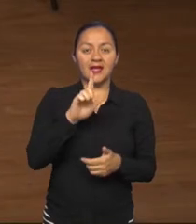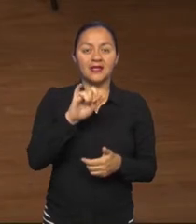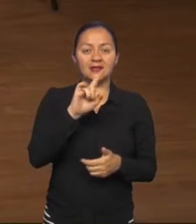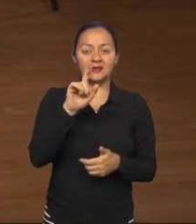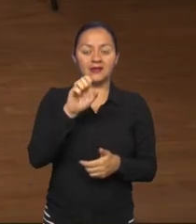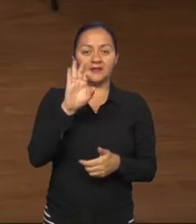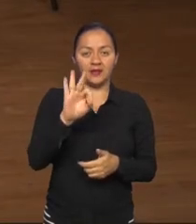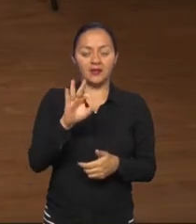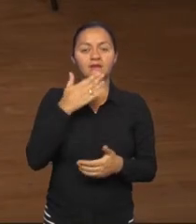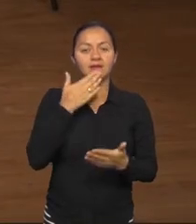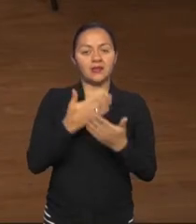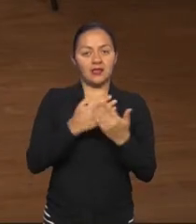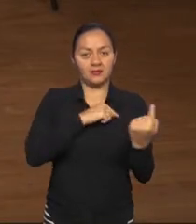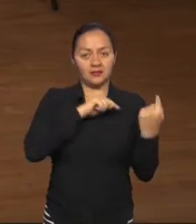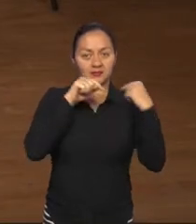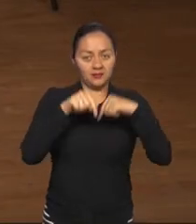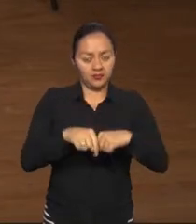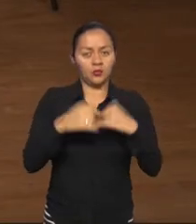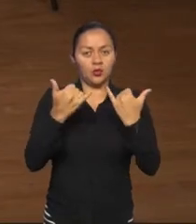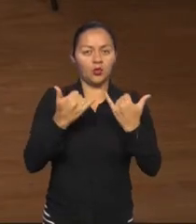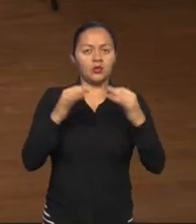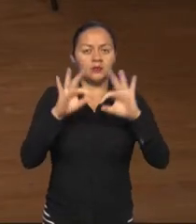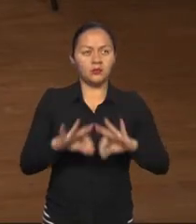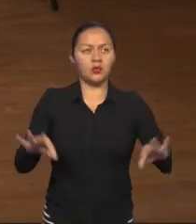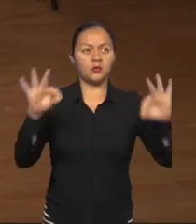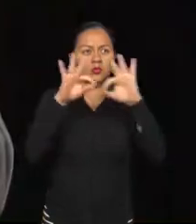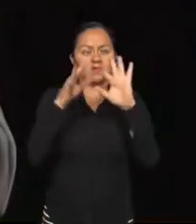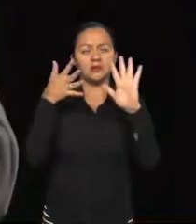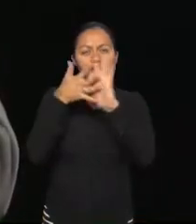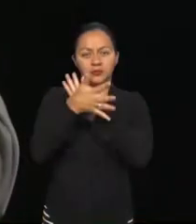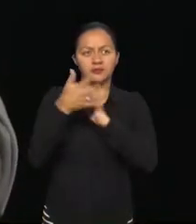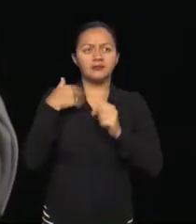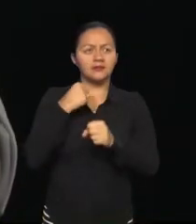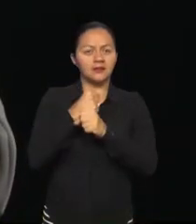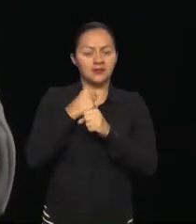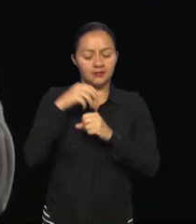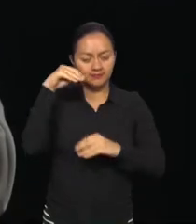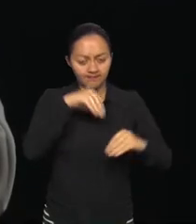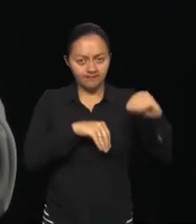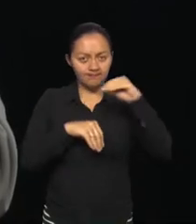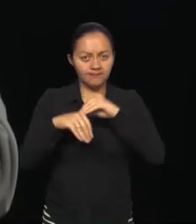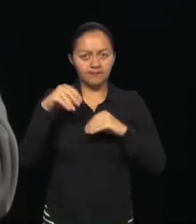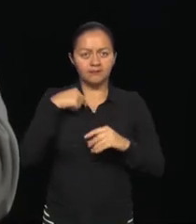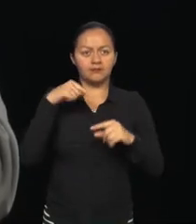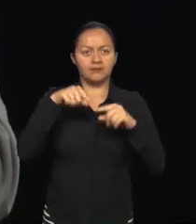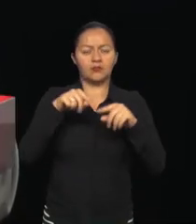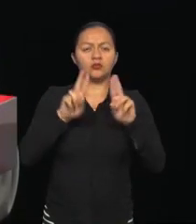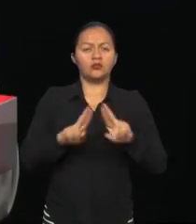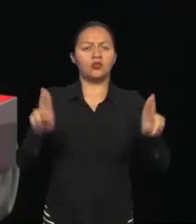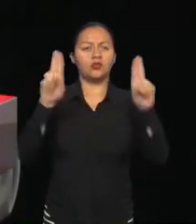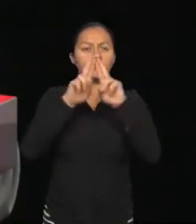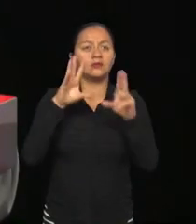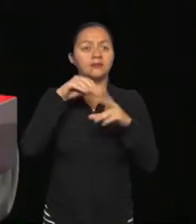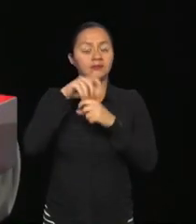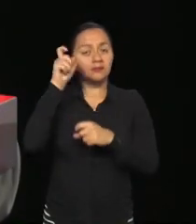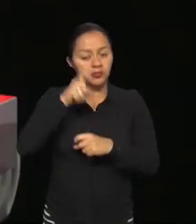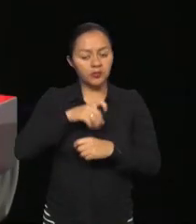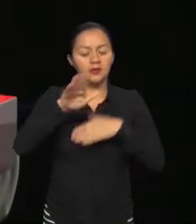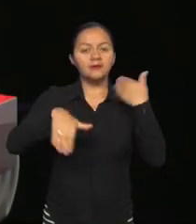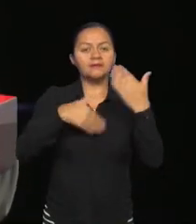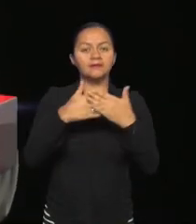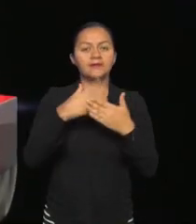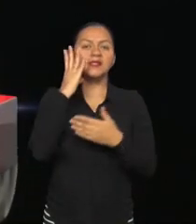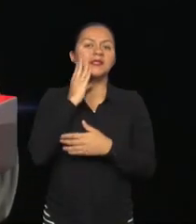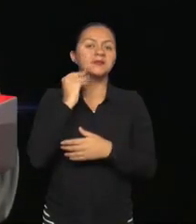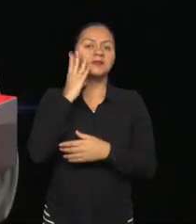aquí. Hay algo importante que estamos trabajando directamente y conjunto, y más bien es poder compartir contigo la experiencia